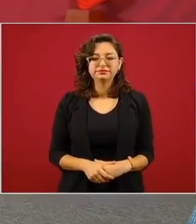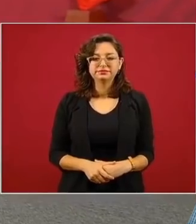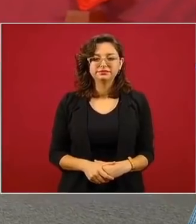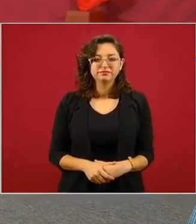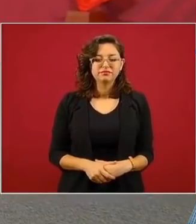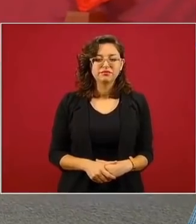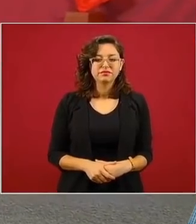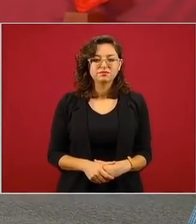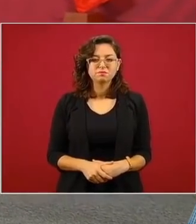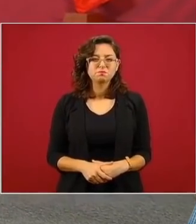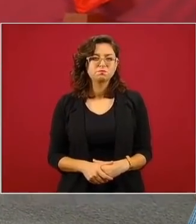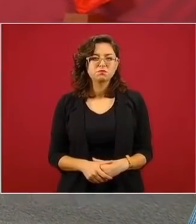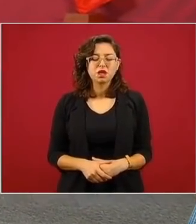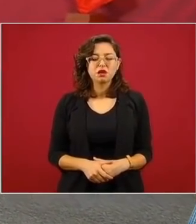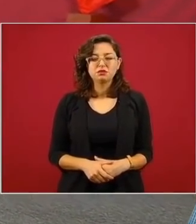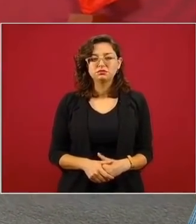Se creó como una especie